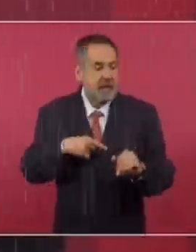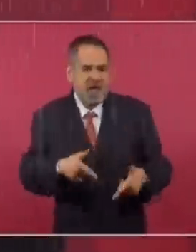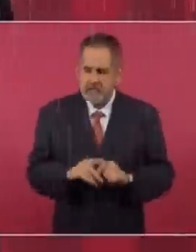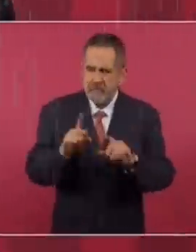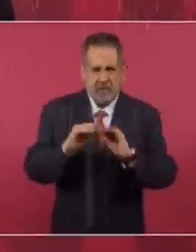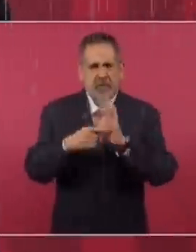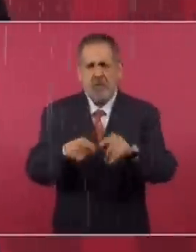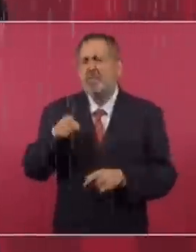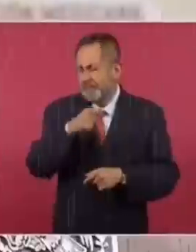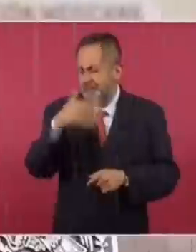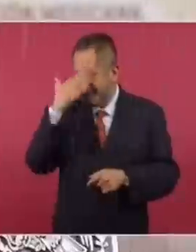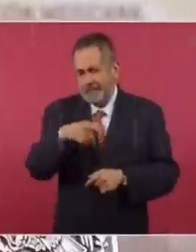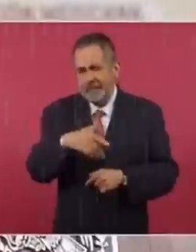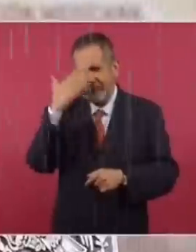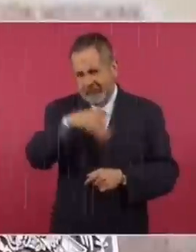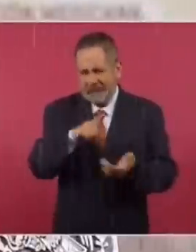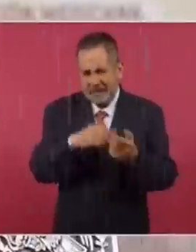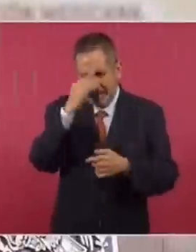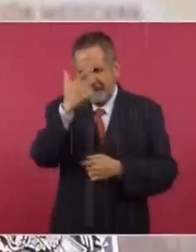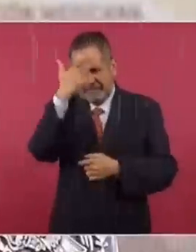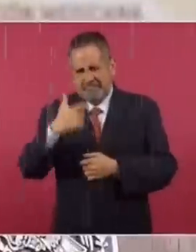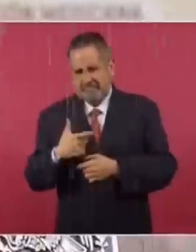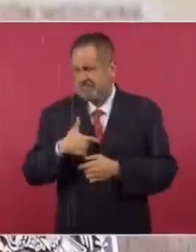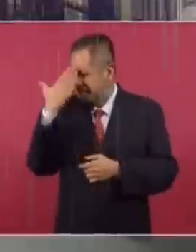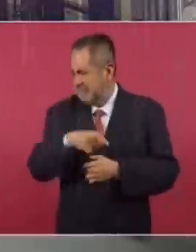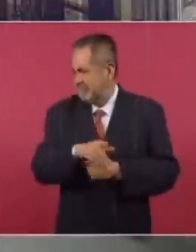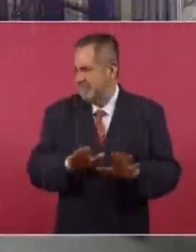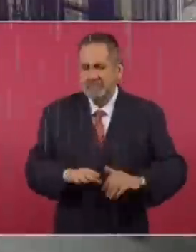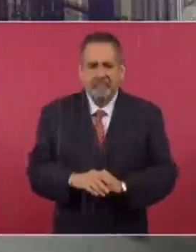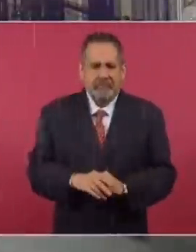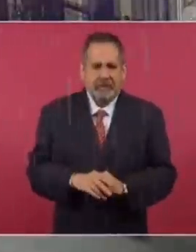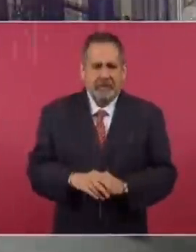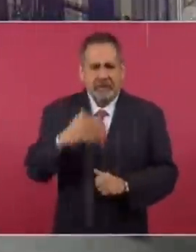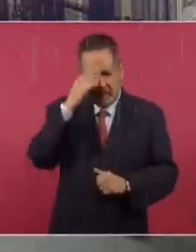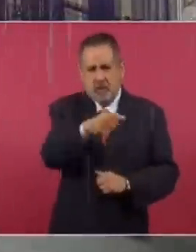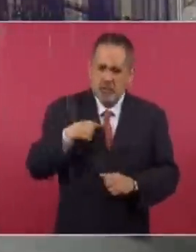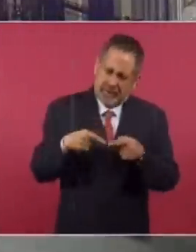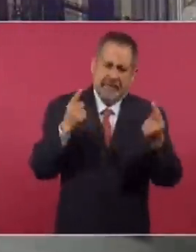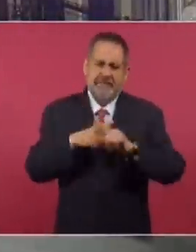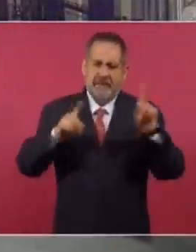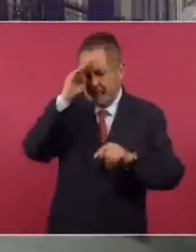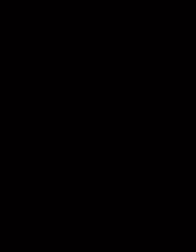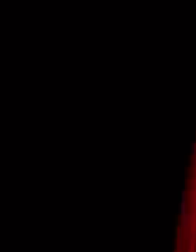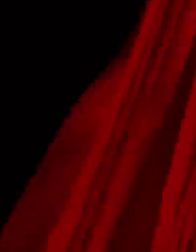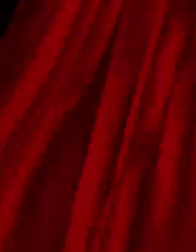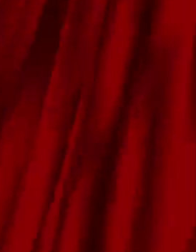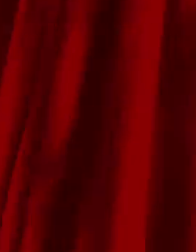agresión. Él sabe perfectamente, él me conoce y sabe por qué tenemos diferencias.